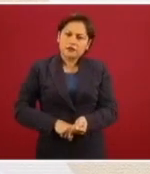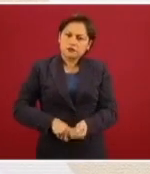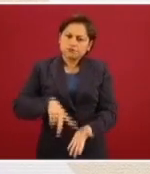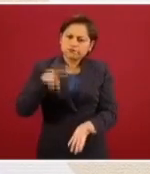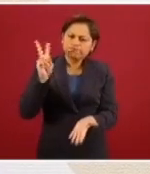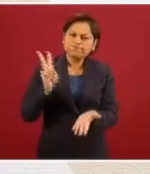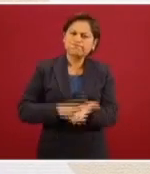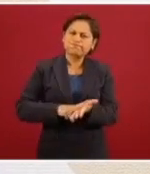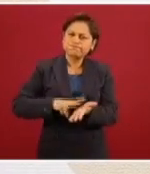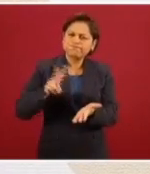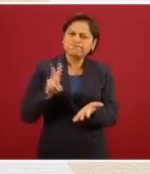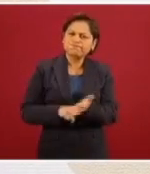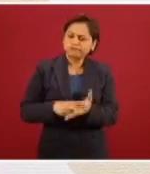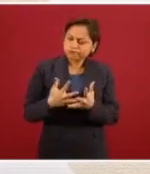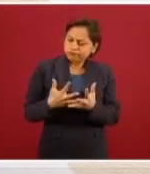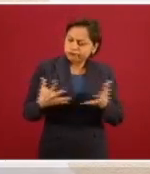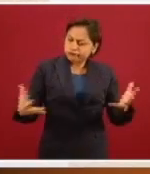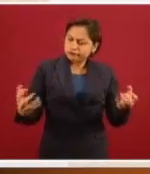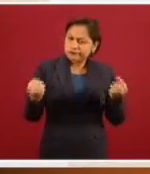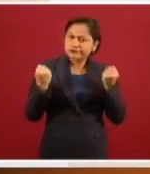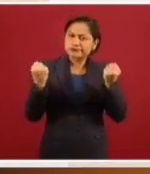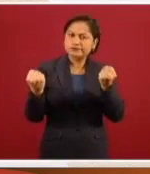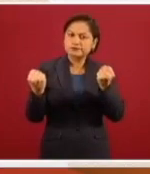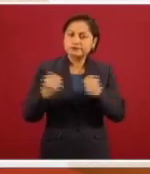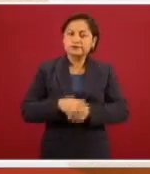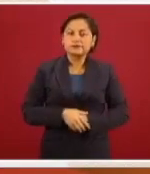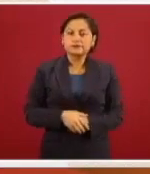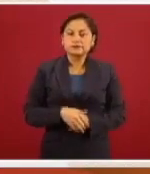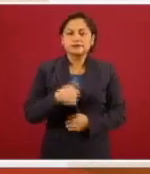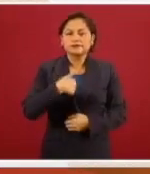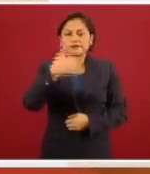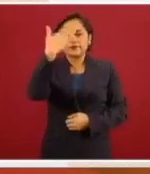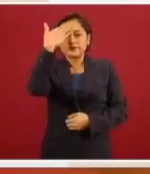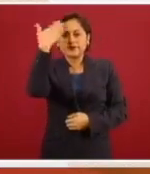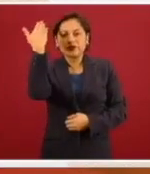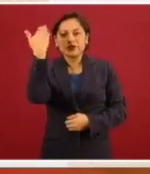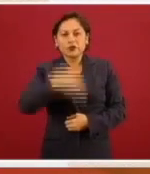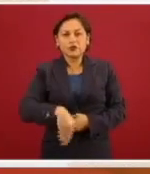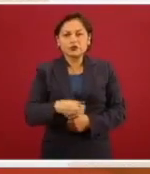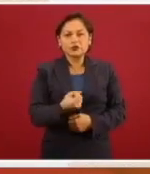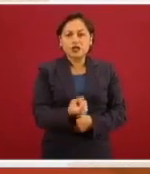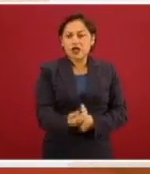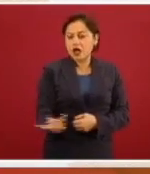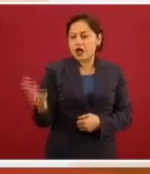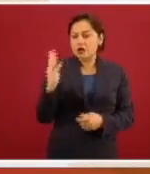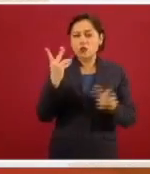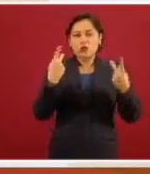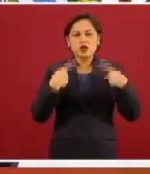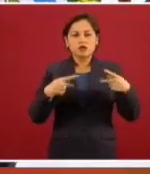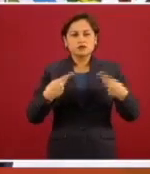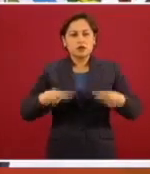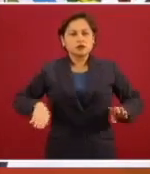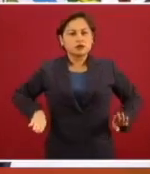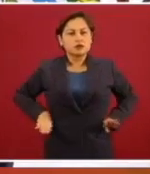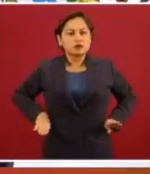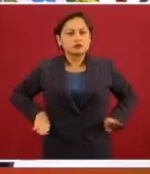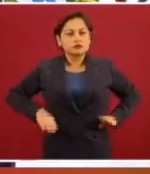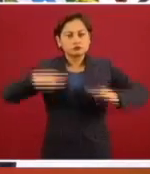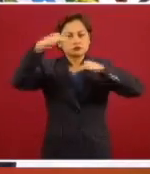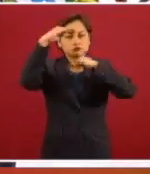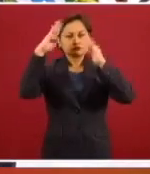Entiendo que los conservadores y quienes han medrado con el llamado modelo económico